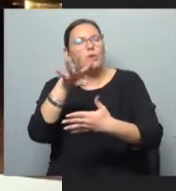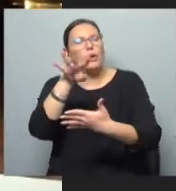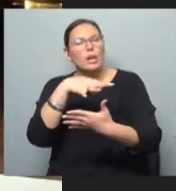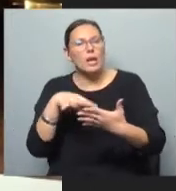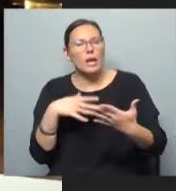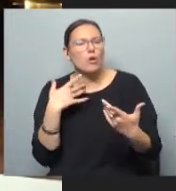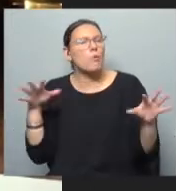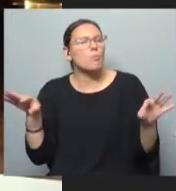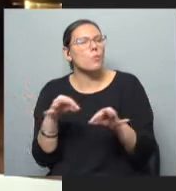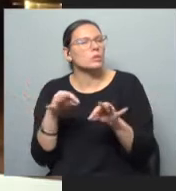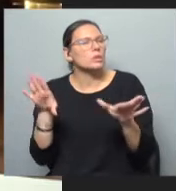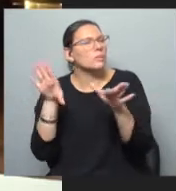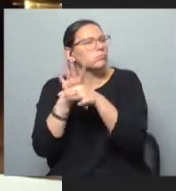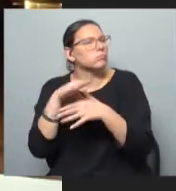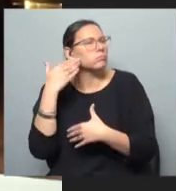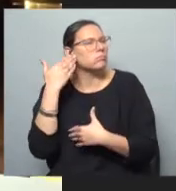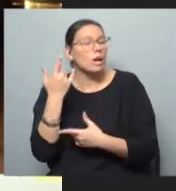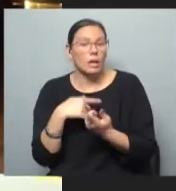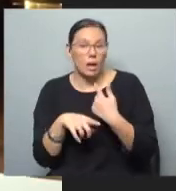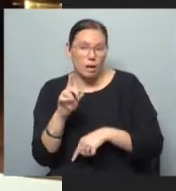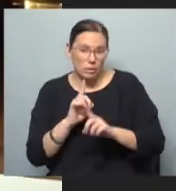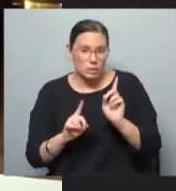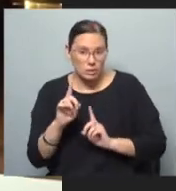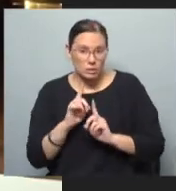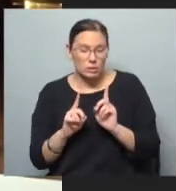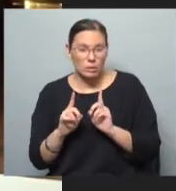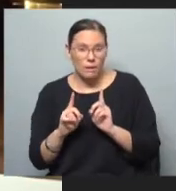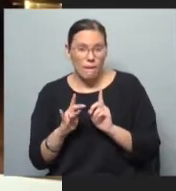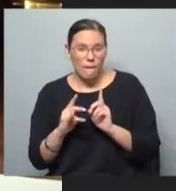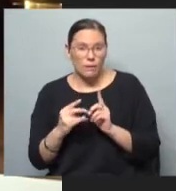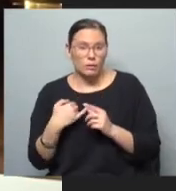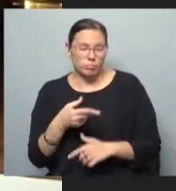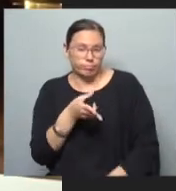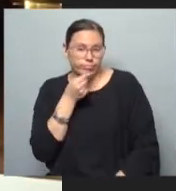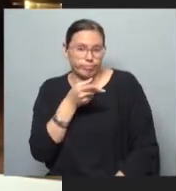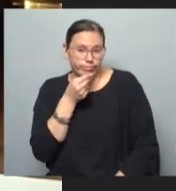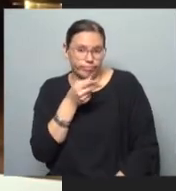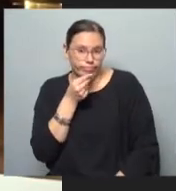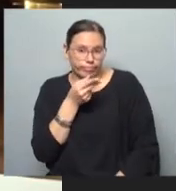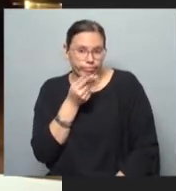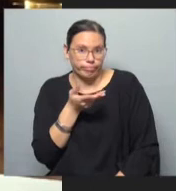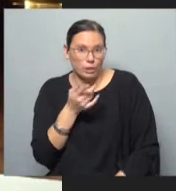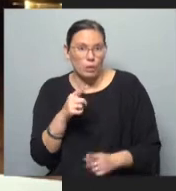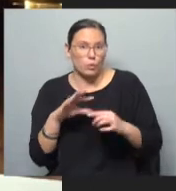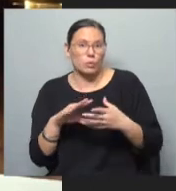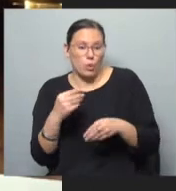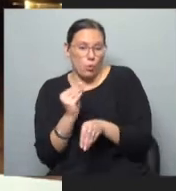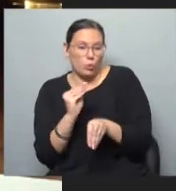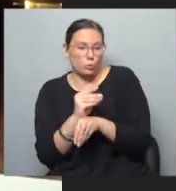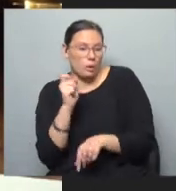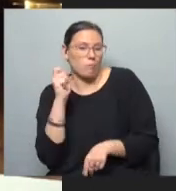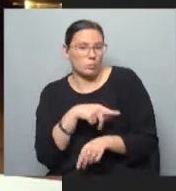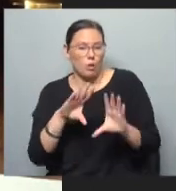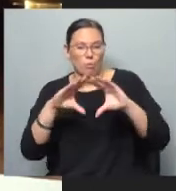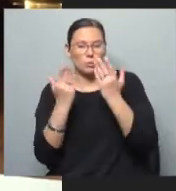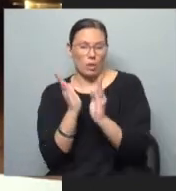tenga una musicalidad. Y bueno, eso a veces obviamente que se nos escapa para nuestra formación cultural occidental,